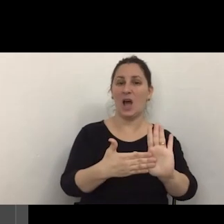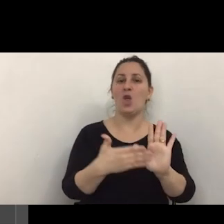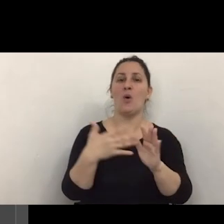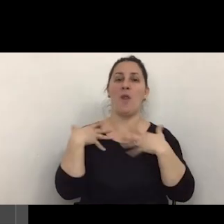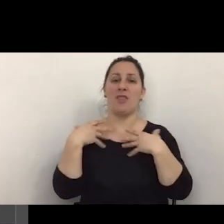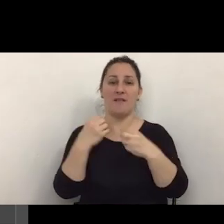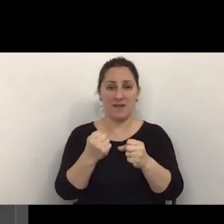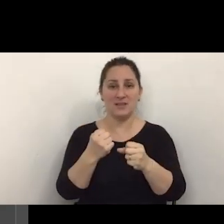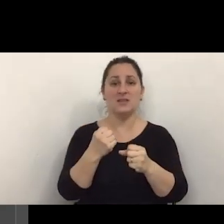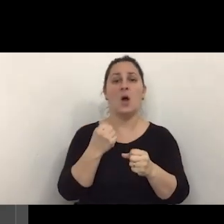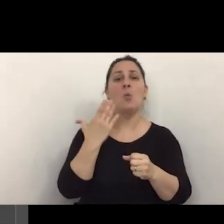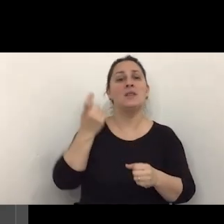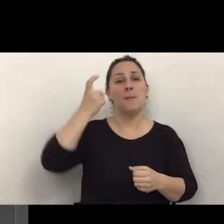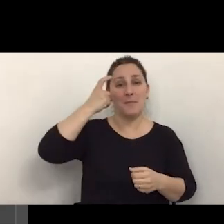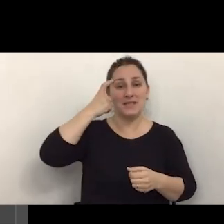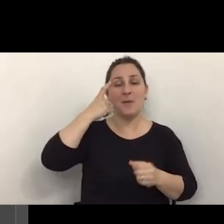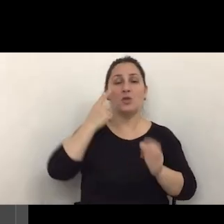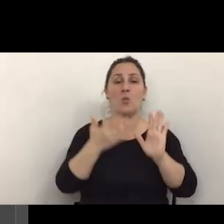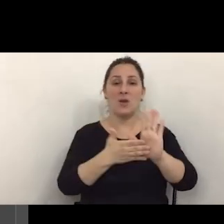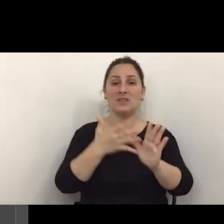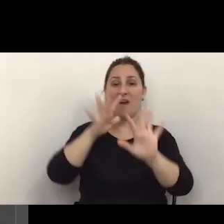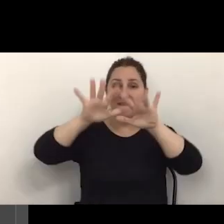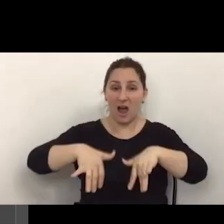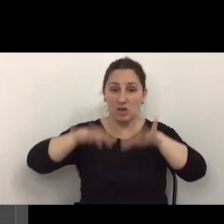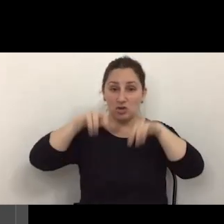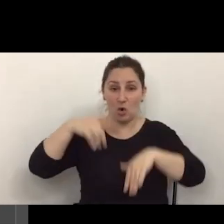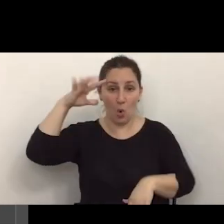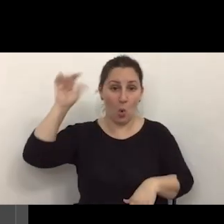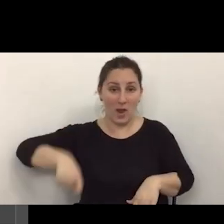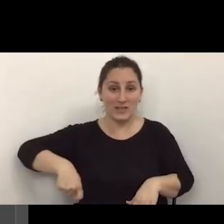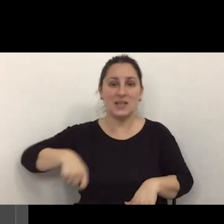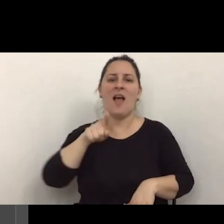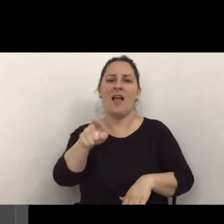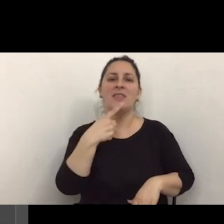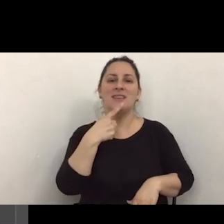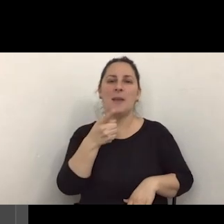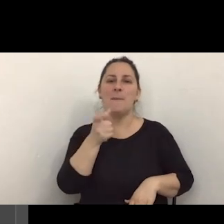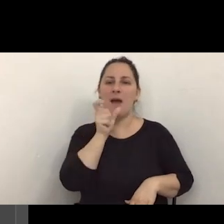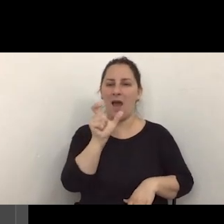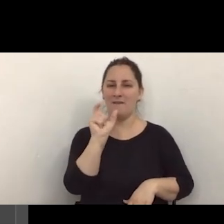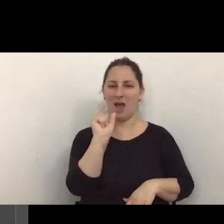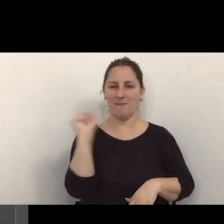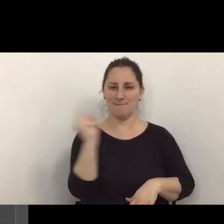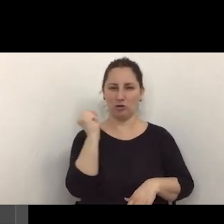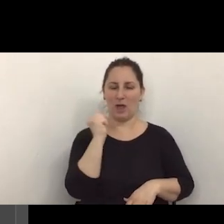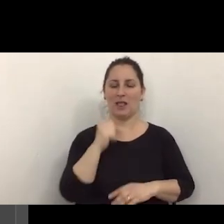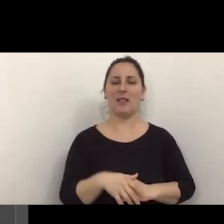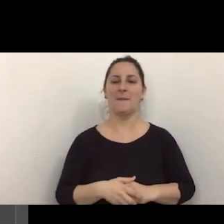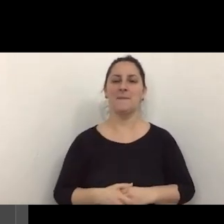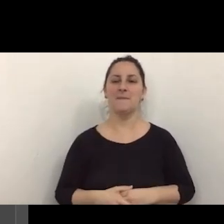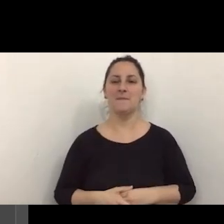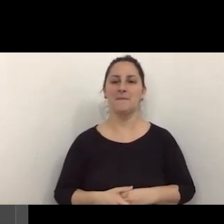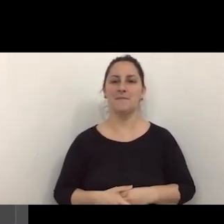en cuanto a que en el razonamiento plasmado en el fallo se hubiere incurrido, fíjense, acá es importante, se me